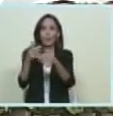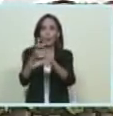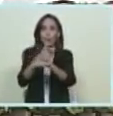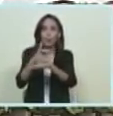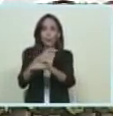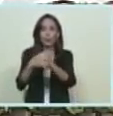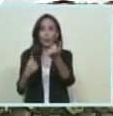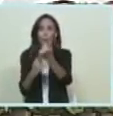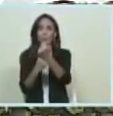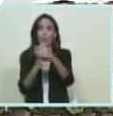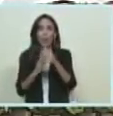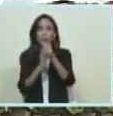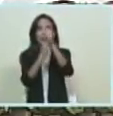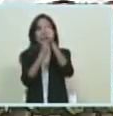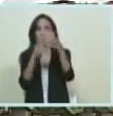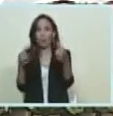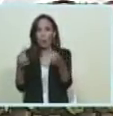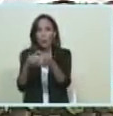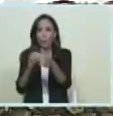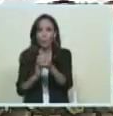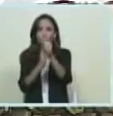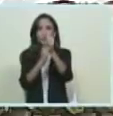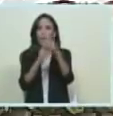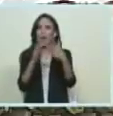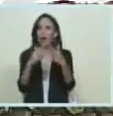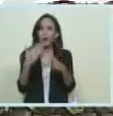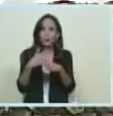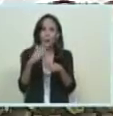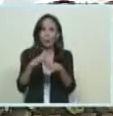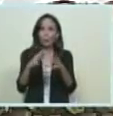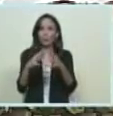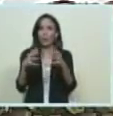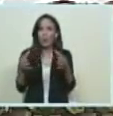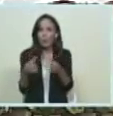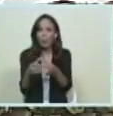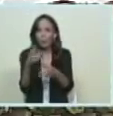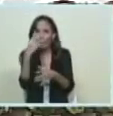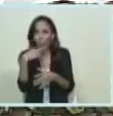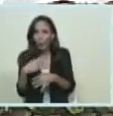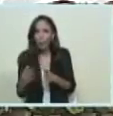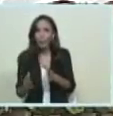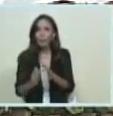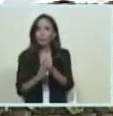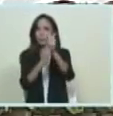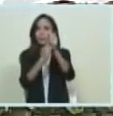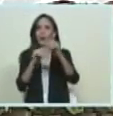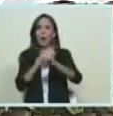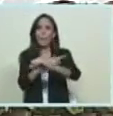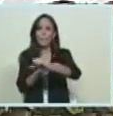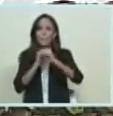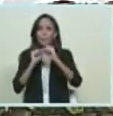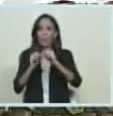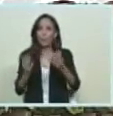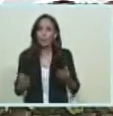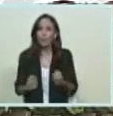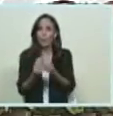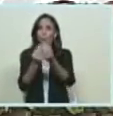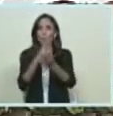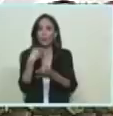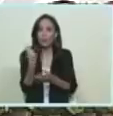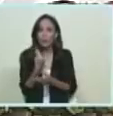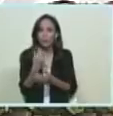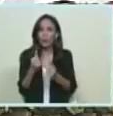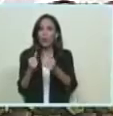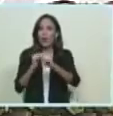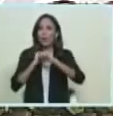gobernar desde las bases, para gobernar de abajo hacia arriba, para darle el poder ¿a quién? A la